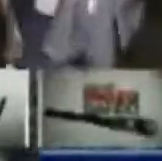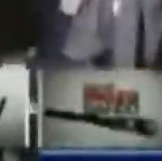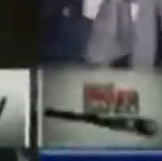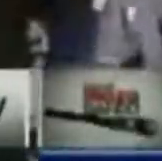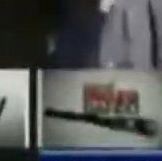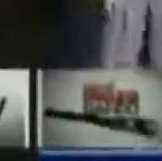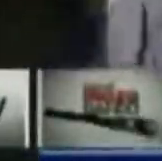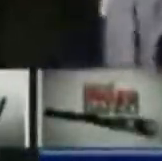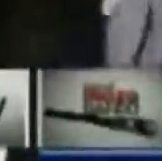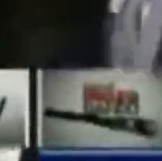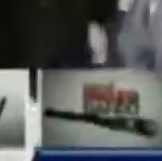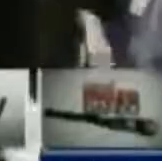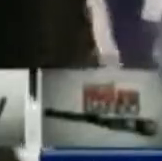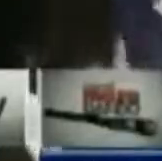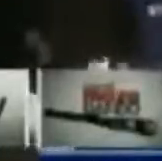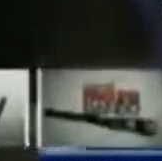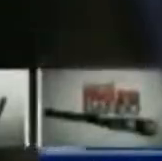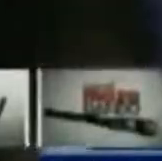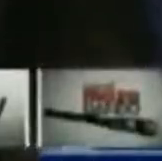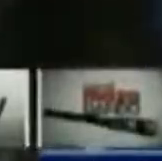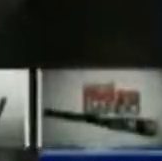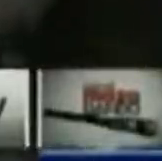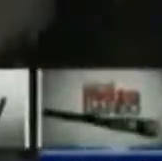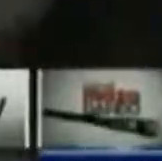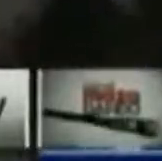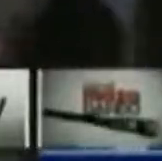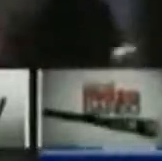para que sigan bailando